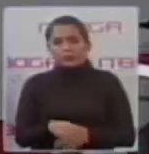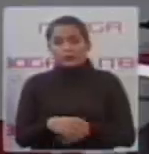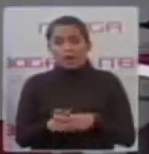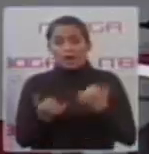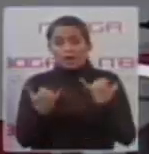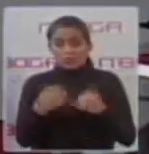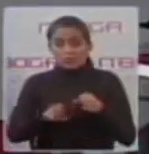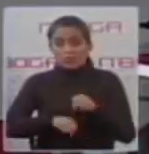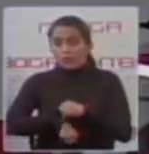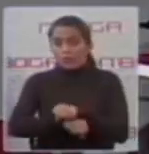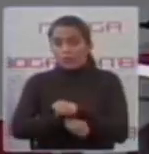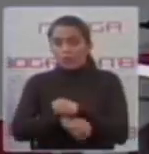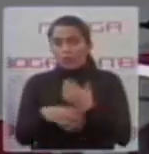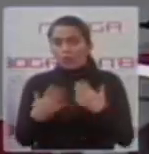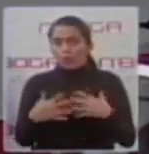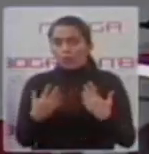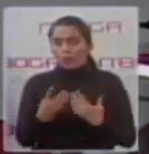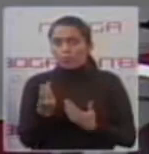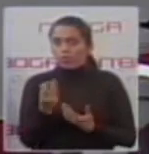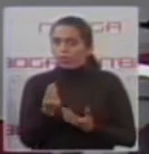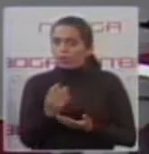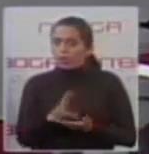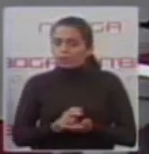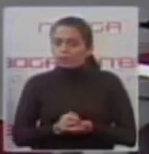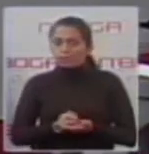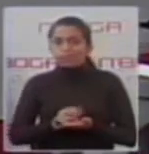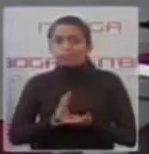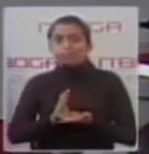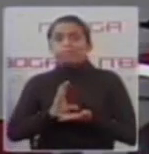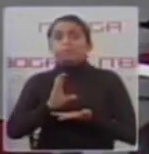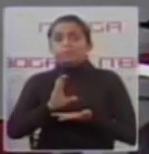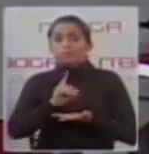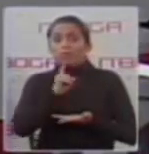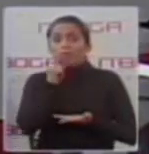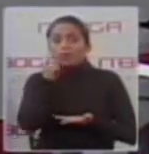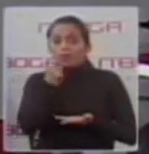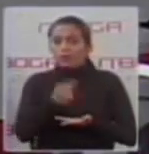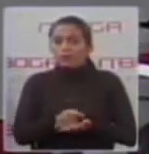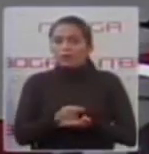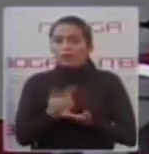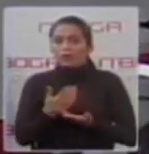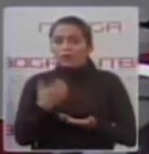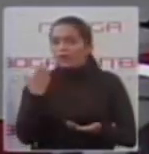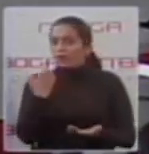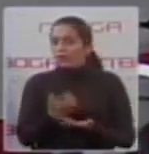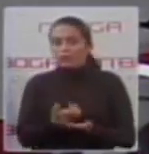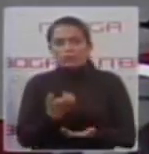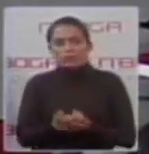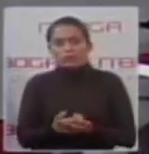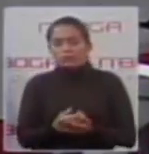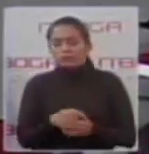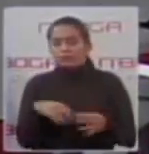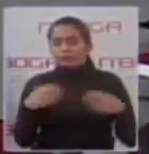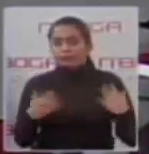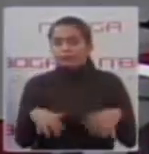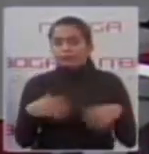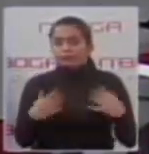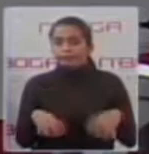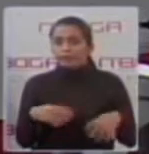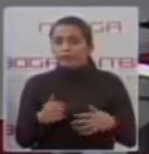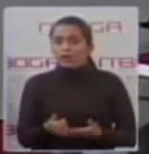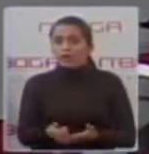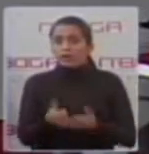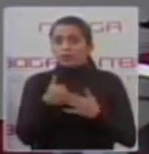ha convertido en una de las industrias más rentables, como las cifras lo demuestran, con un impacto económico, un impacto importante en